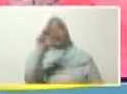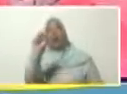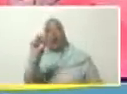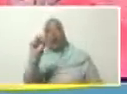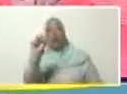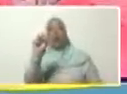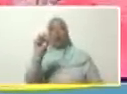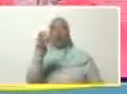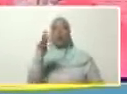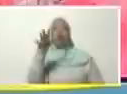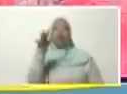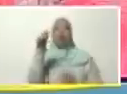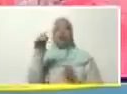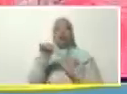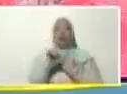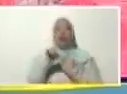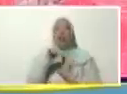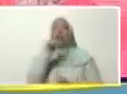30 años aquí.